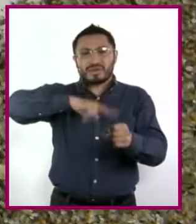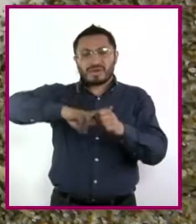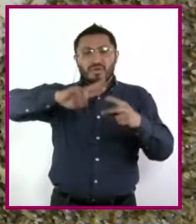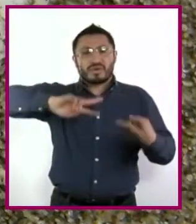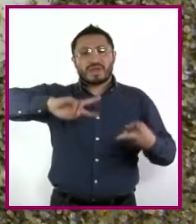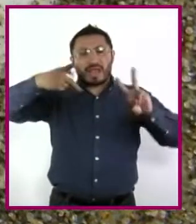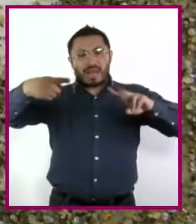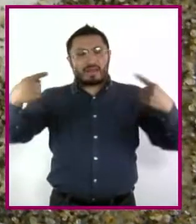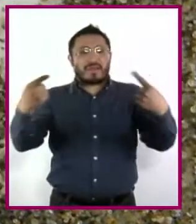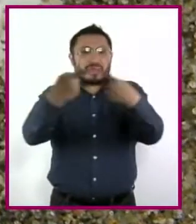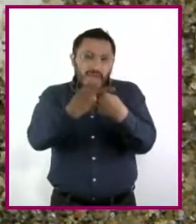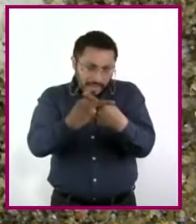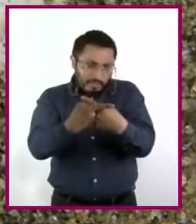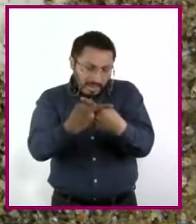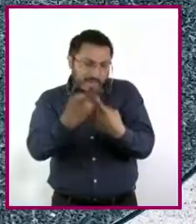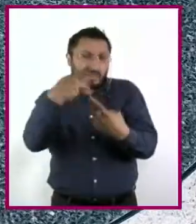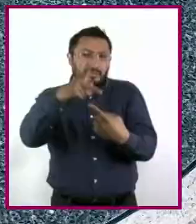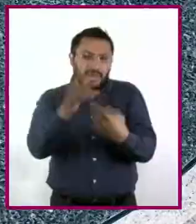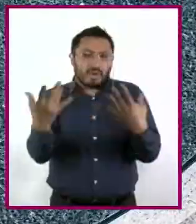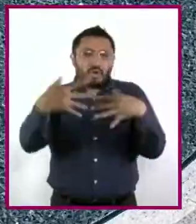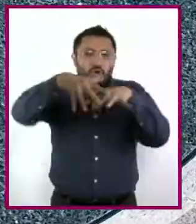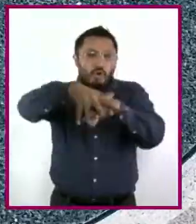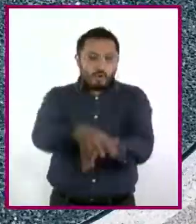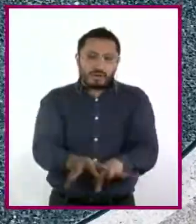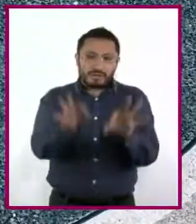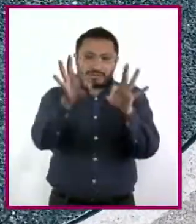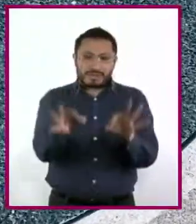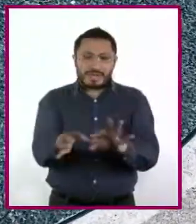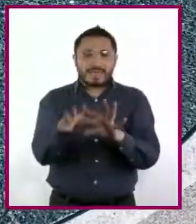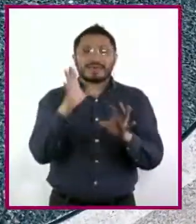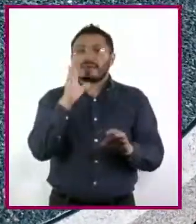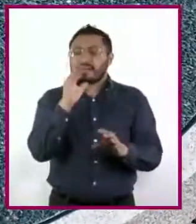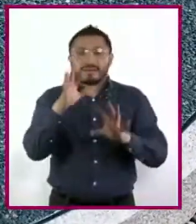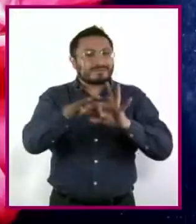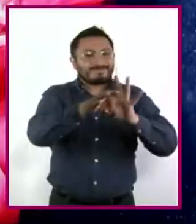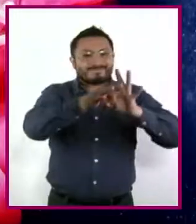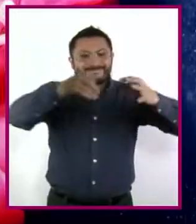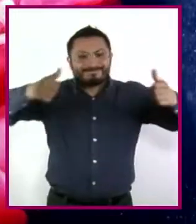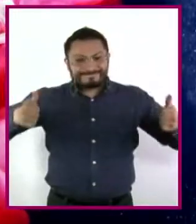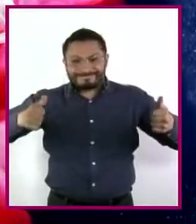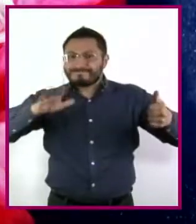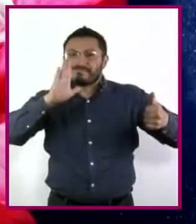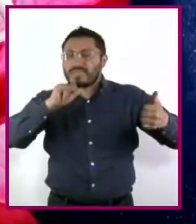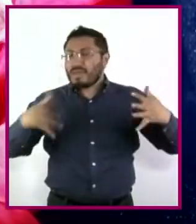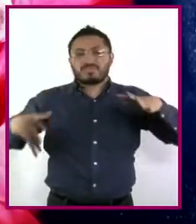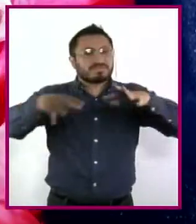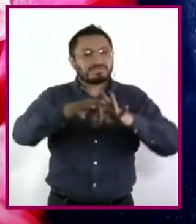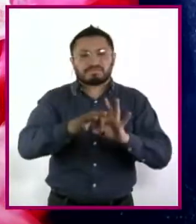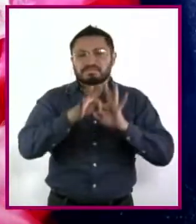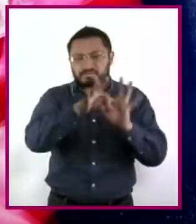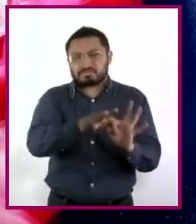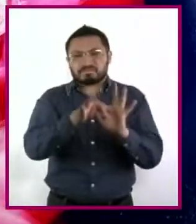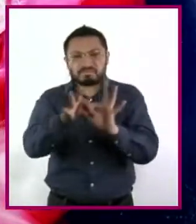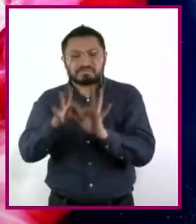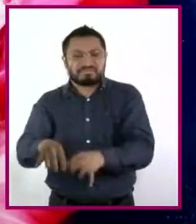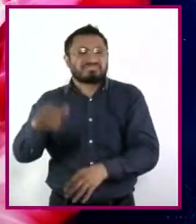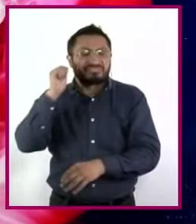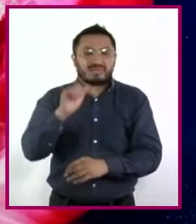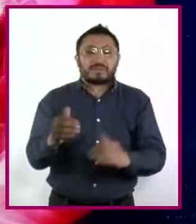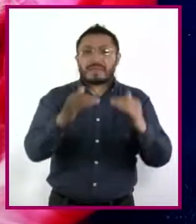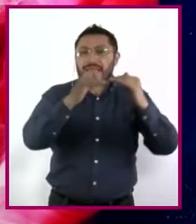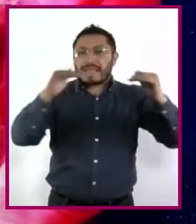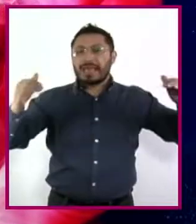tiempo se complementan mutuamente y no pueden existir el uno sin el otro. El balance de estos 2 elementos es muy